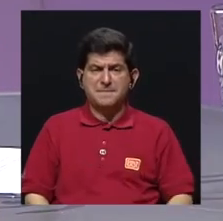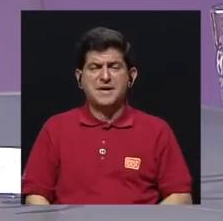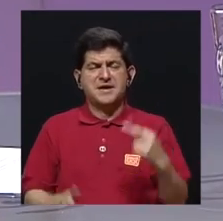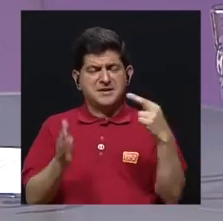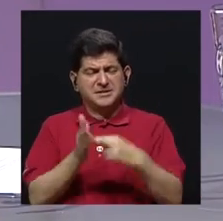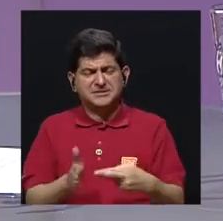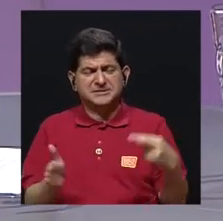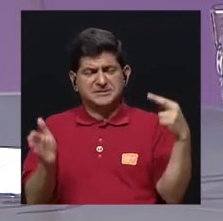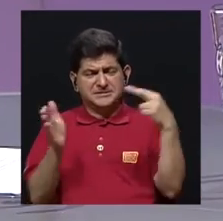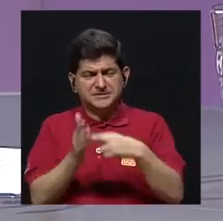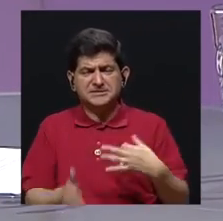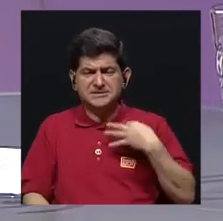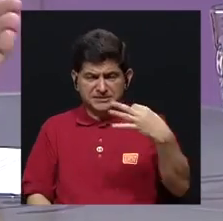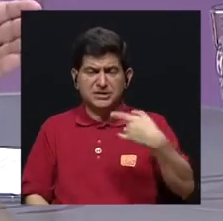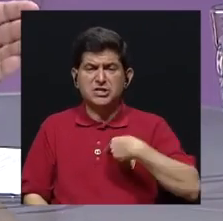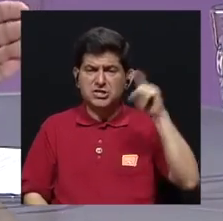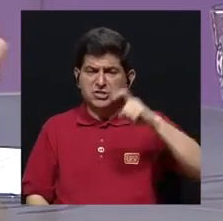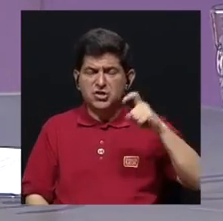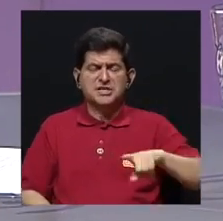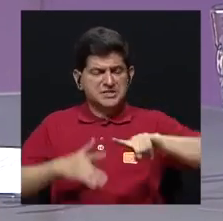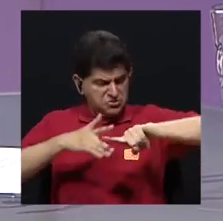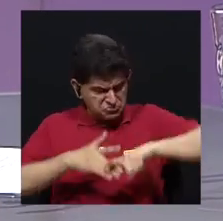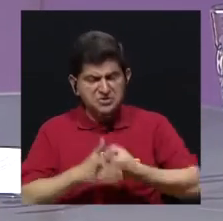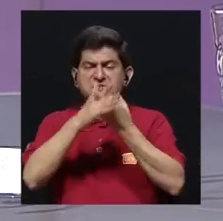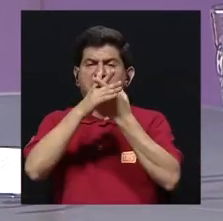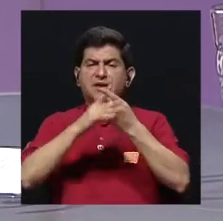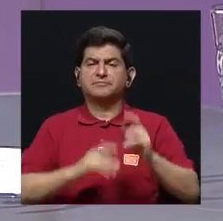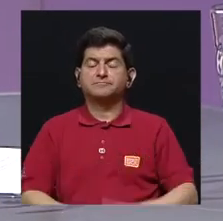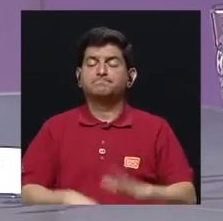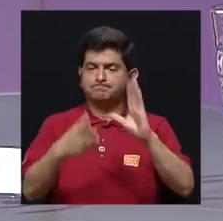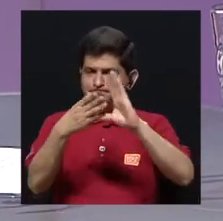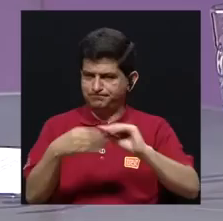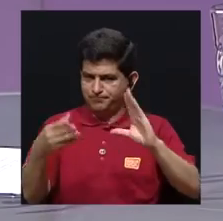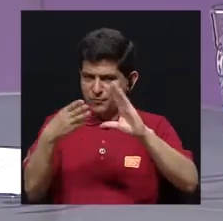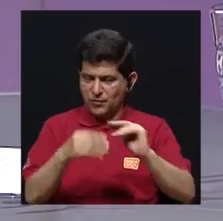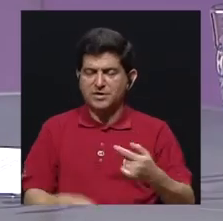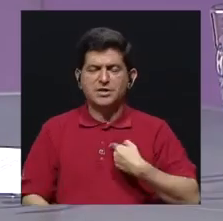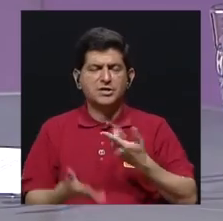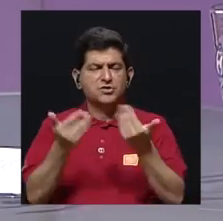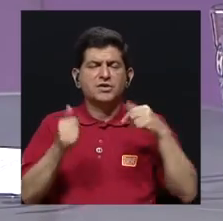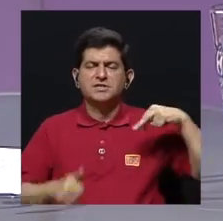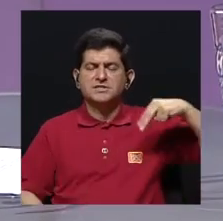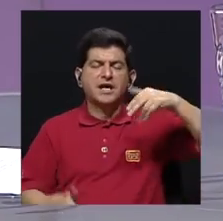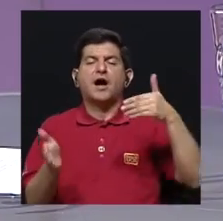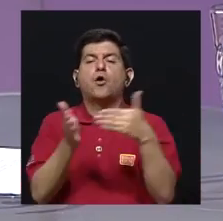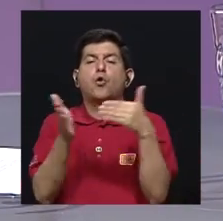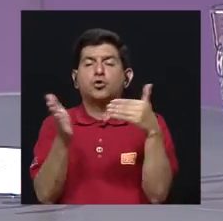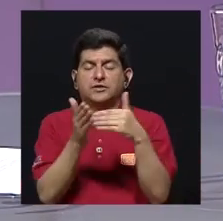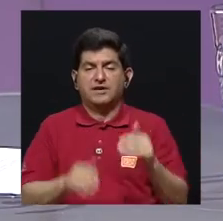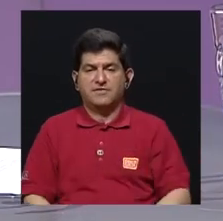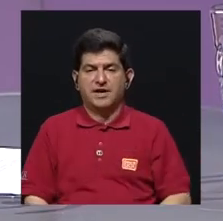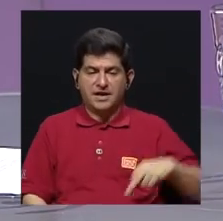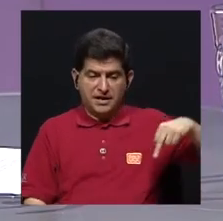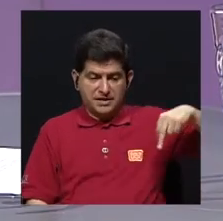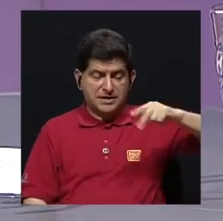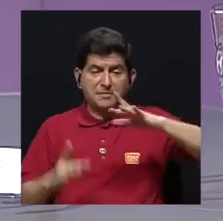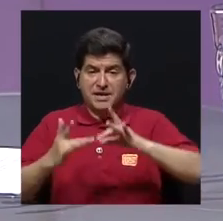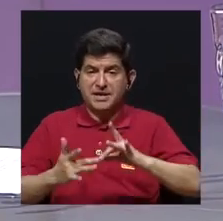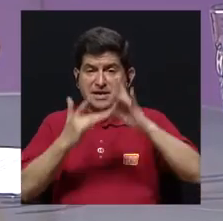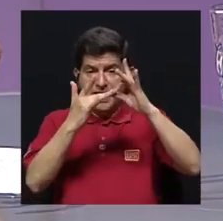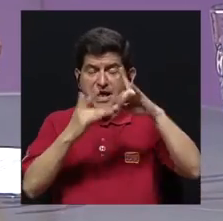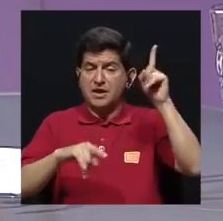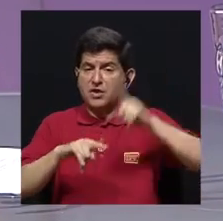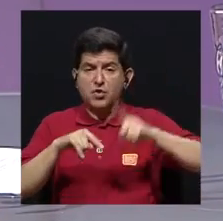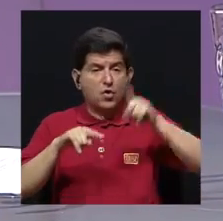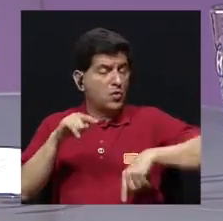repica diario y que necesito echar a andar. Les cuento, quisiera caminar a su lado de nuevo, quiero caminar en especial porque no